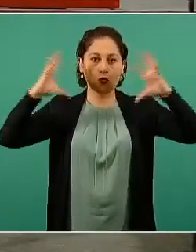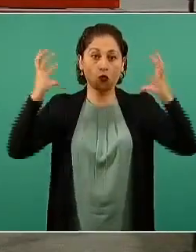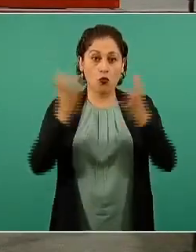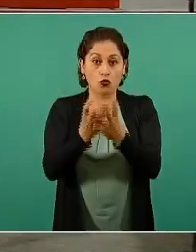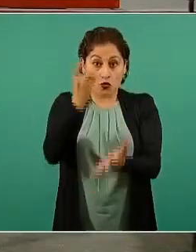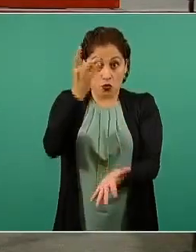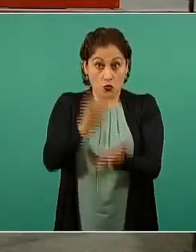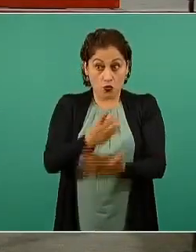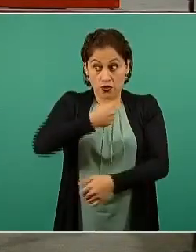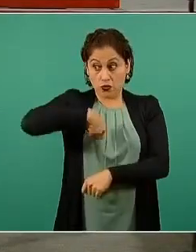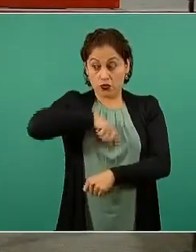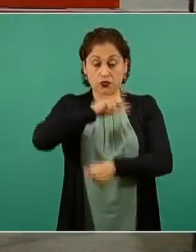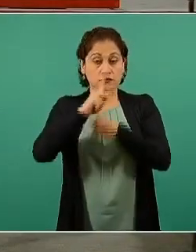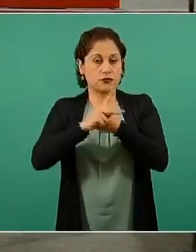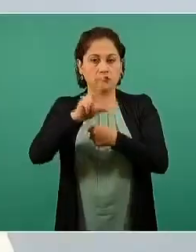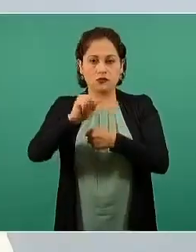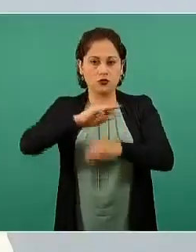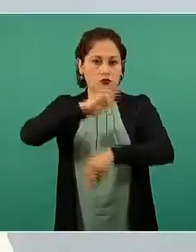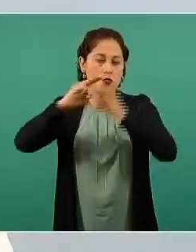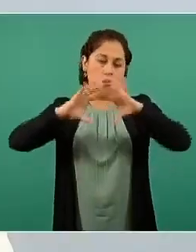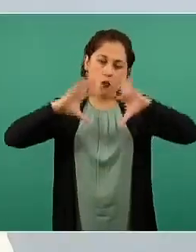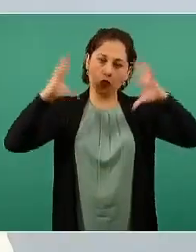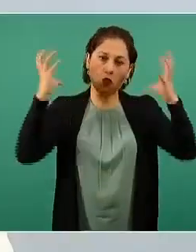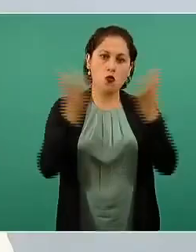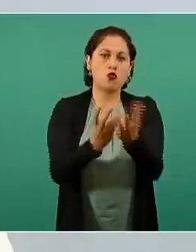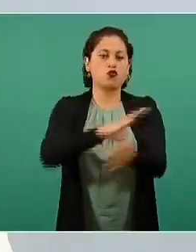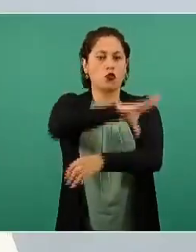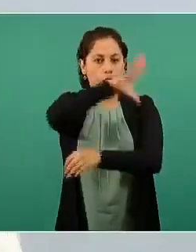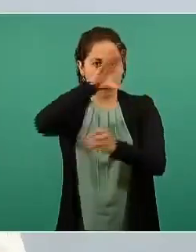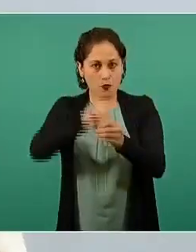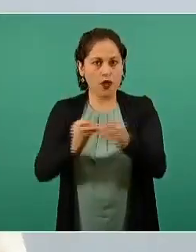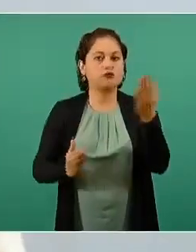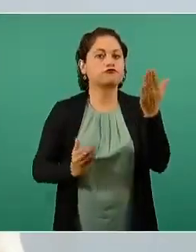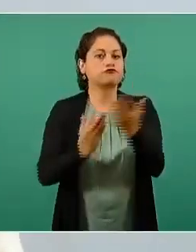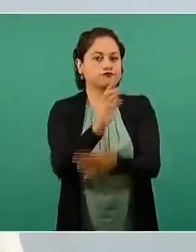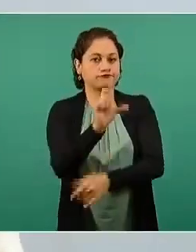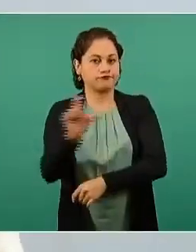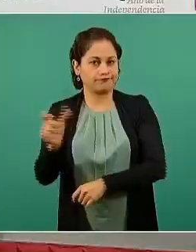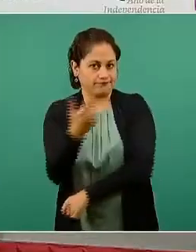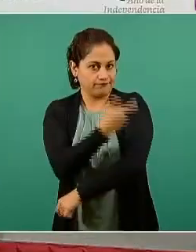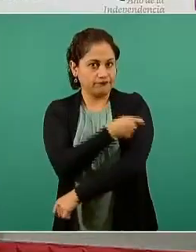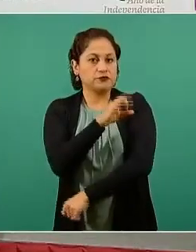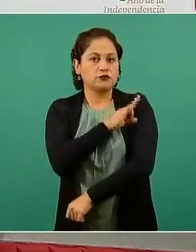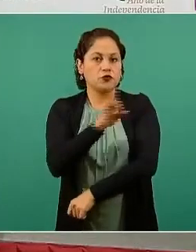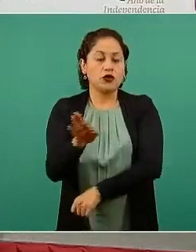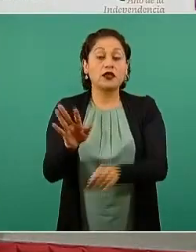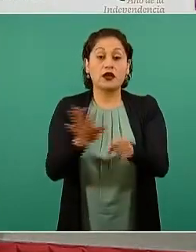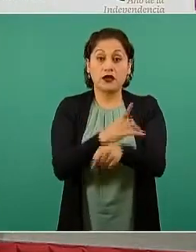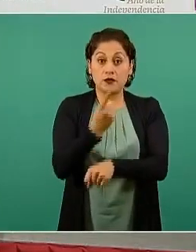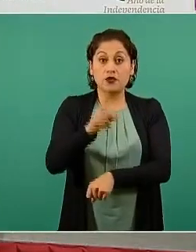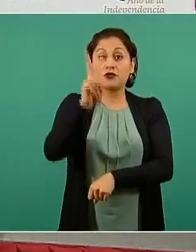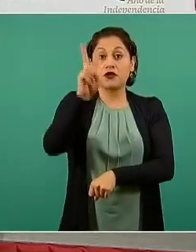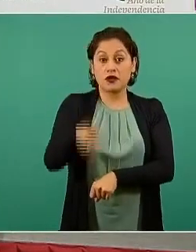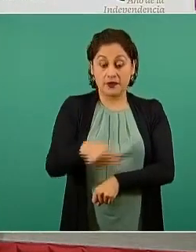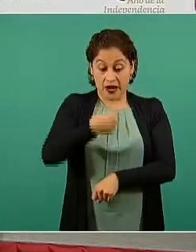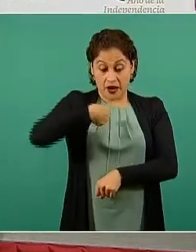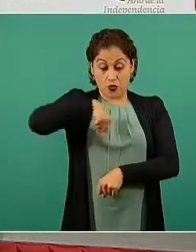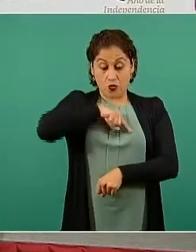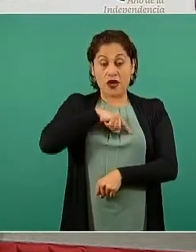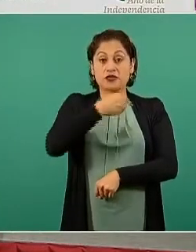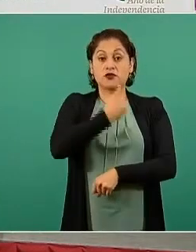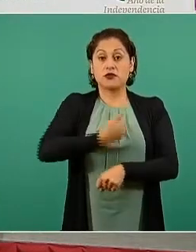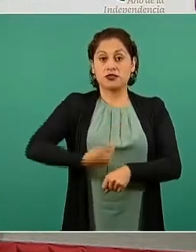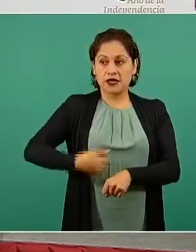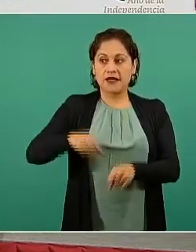países, sino para toda la región y para el mundo entero, porque aquí bien mencionaba, lo dice muchas veces nuestro presidente, lo mencionó también